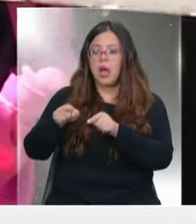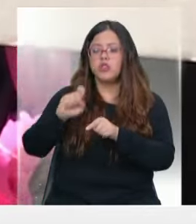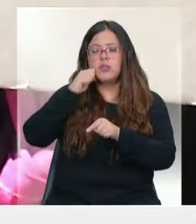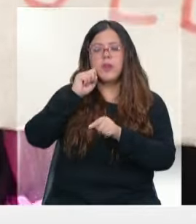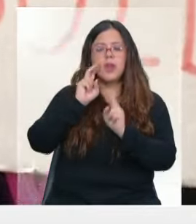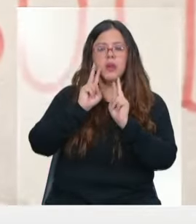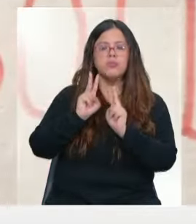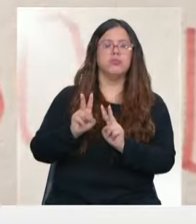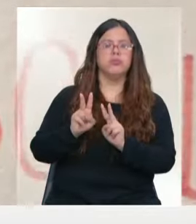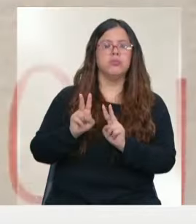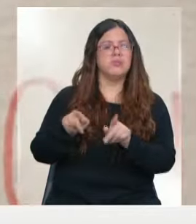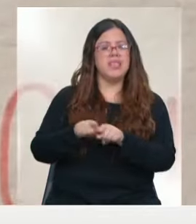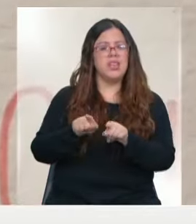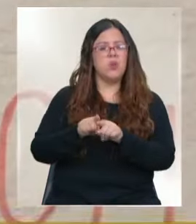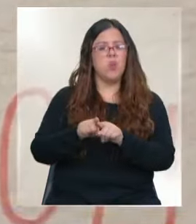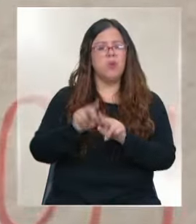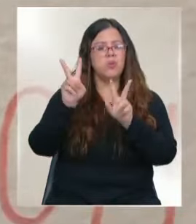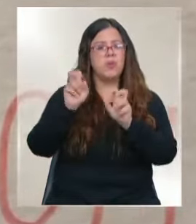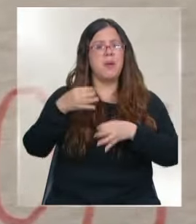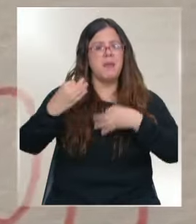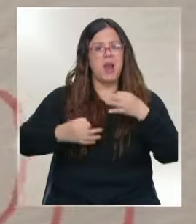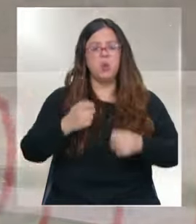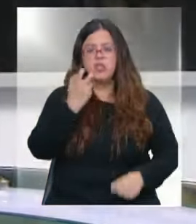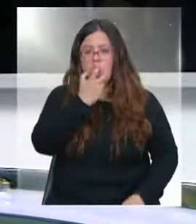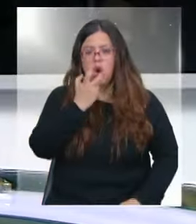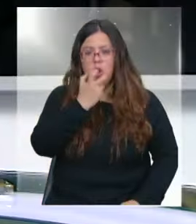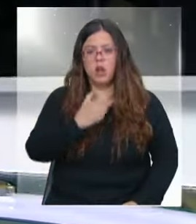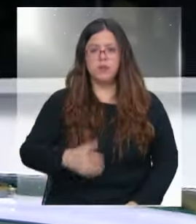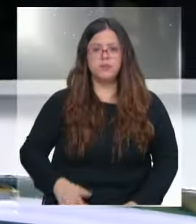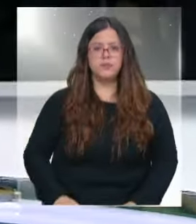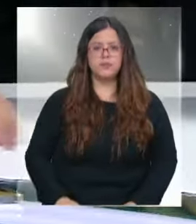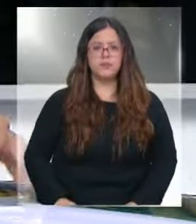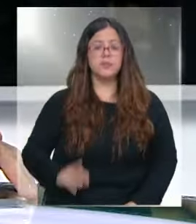como un atenuante en el juicio oral. Bueno, les recordamos que